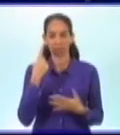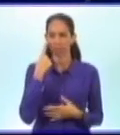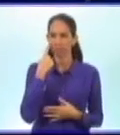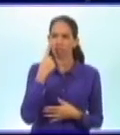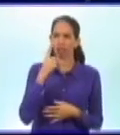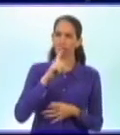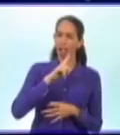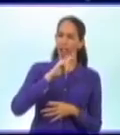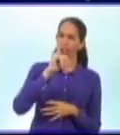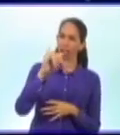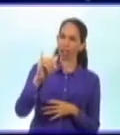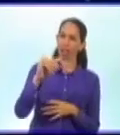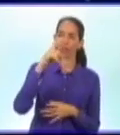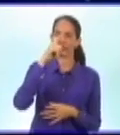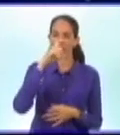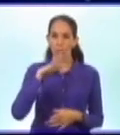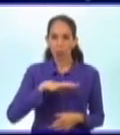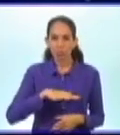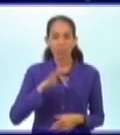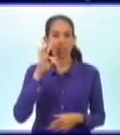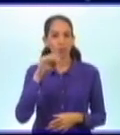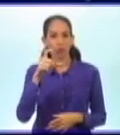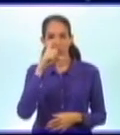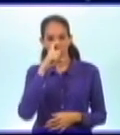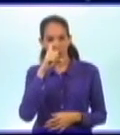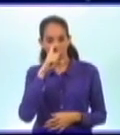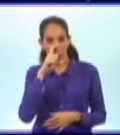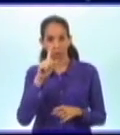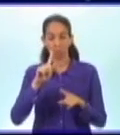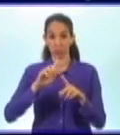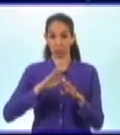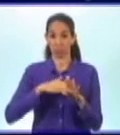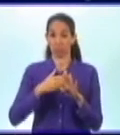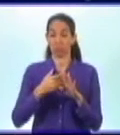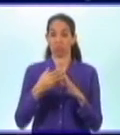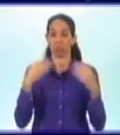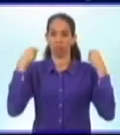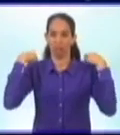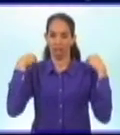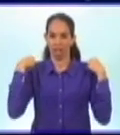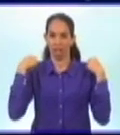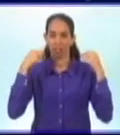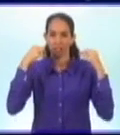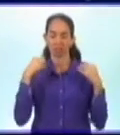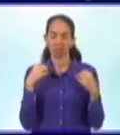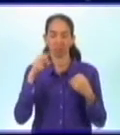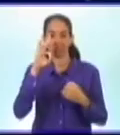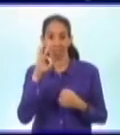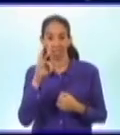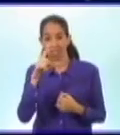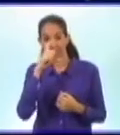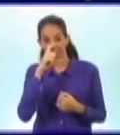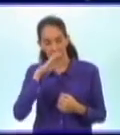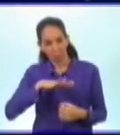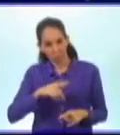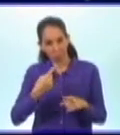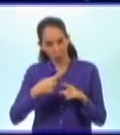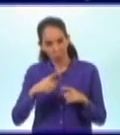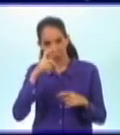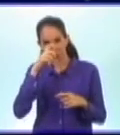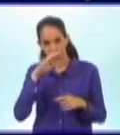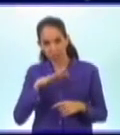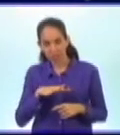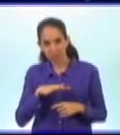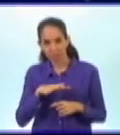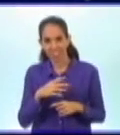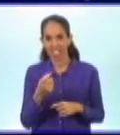unos 8 años que trae sobre sus hombros a otro más pequeñito, como de 3. Su rostro era ardiente, tostadito como